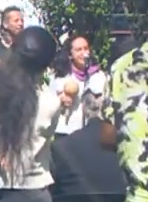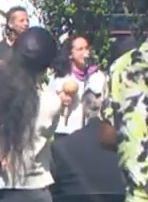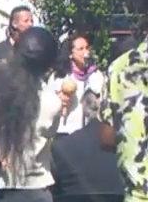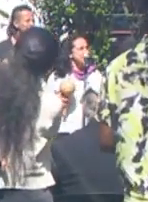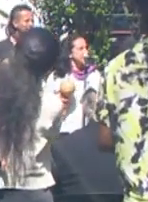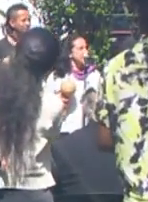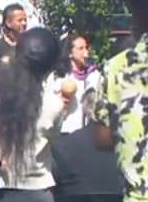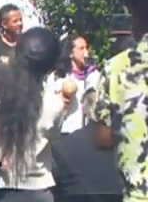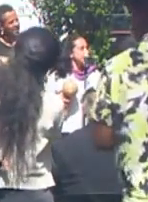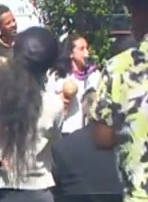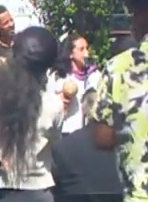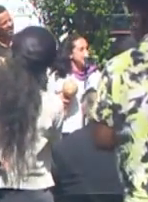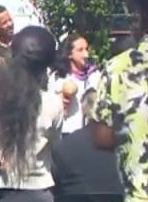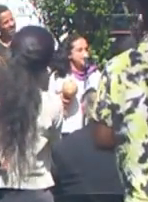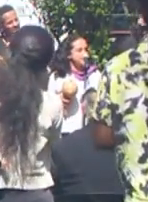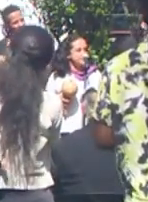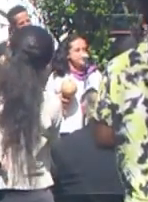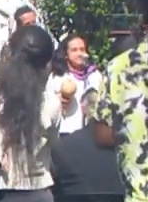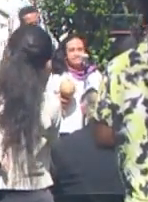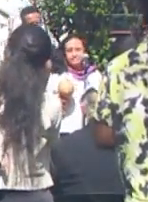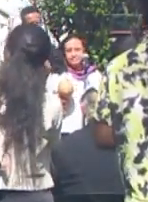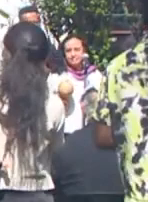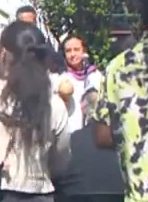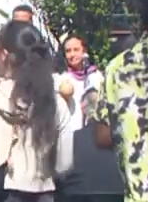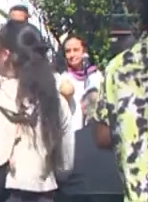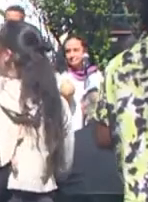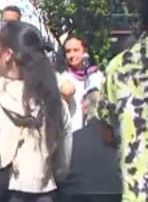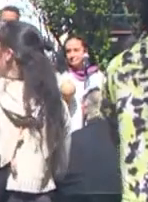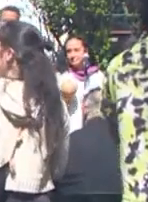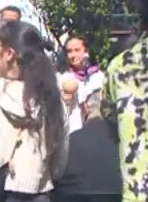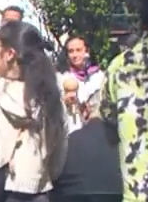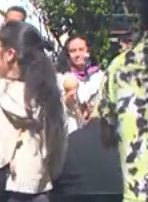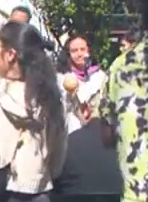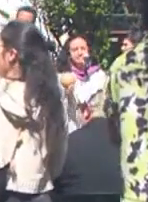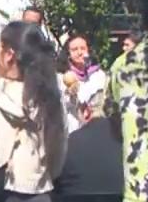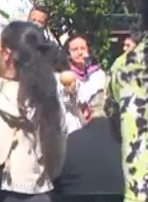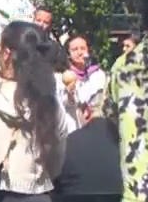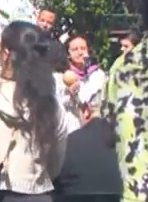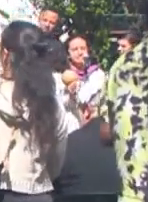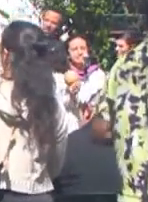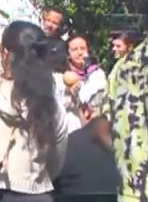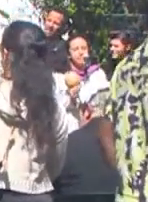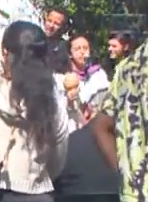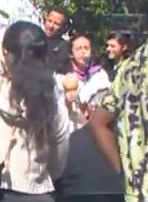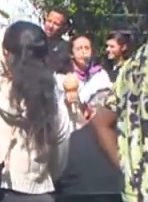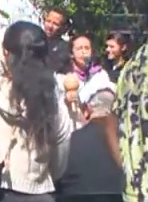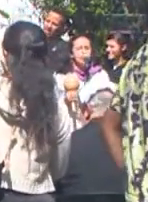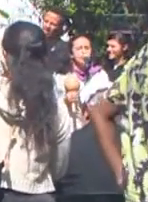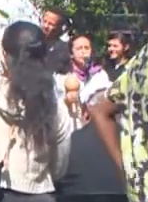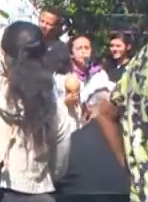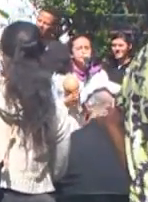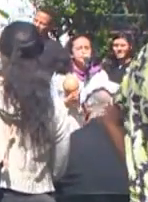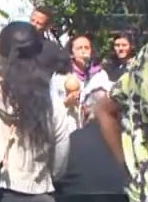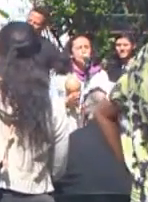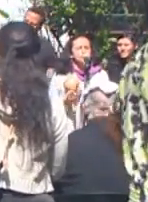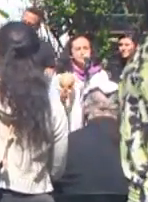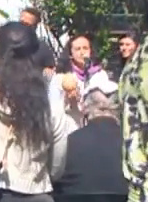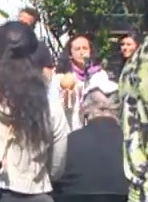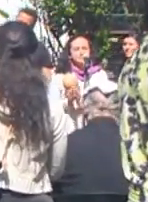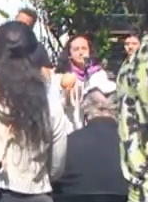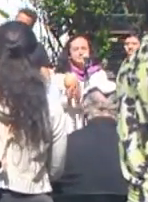¡Sí, se puede! ¡Un aplauso para los bailadores y bailadoras que ocuparon este escenario! ¡Bravo,